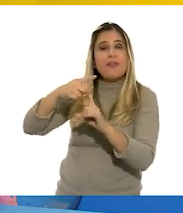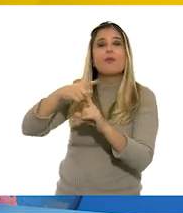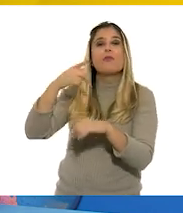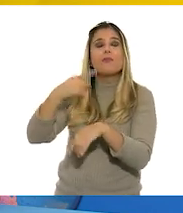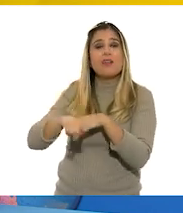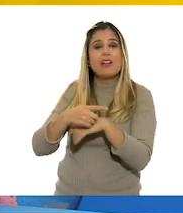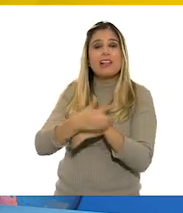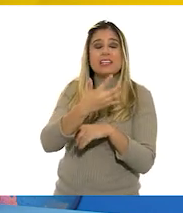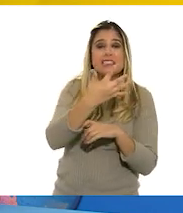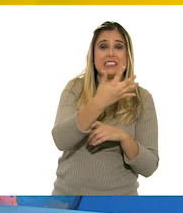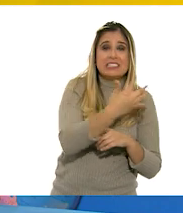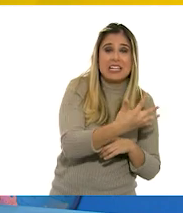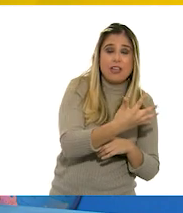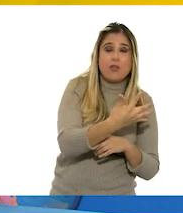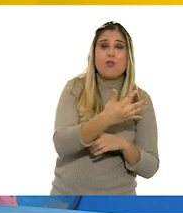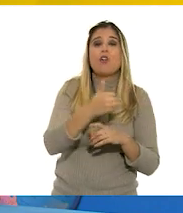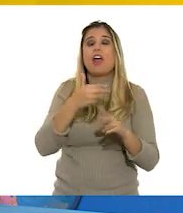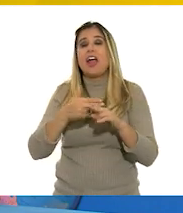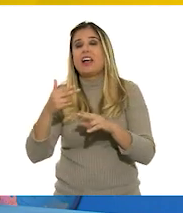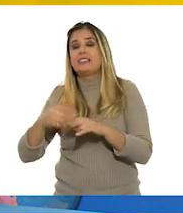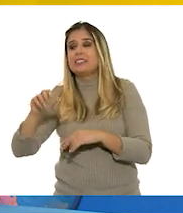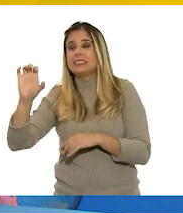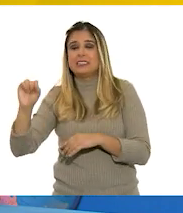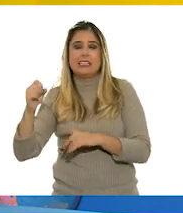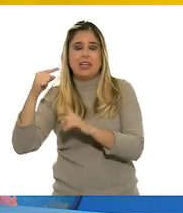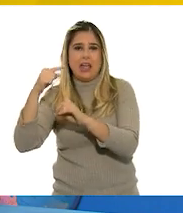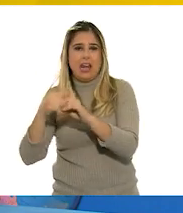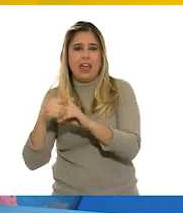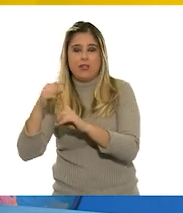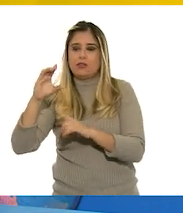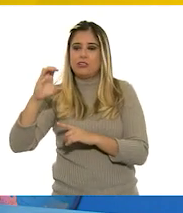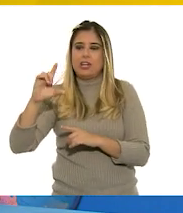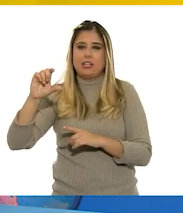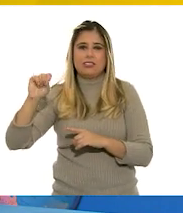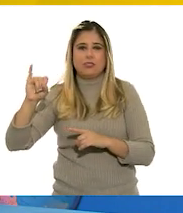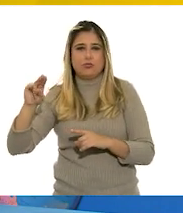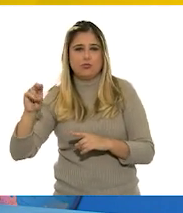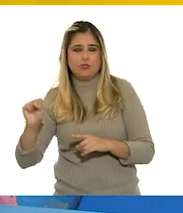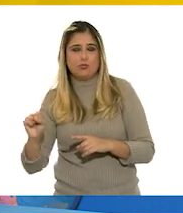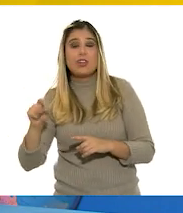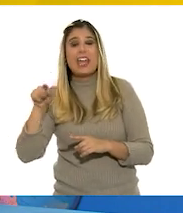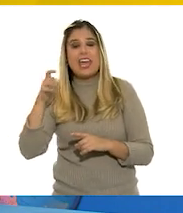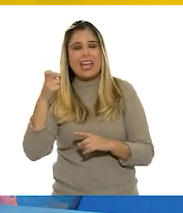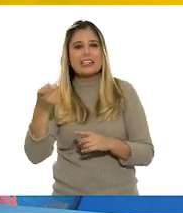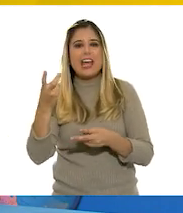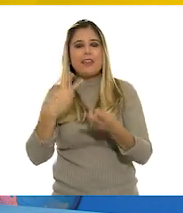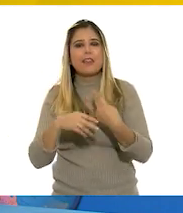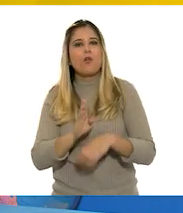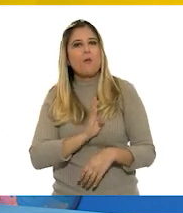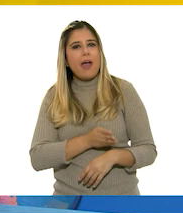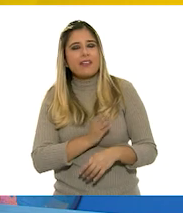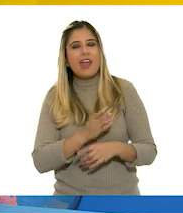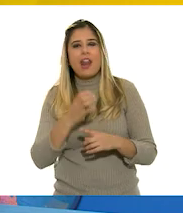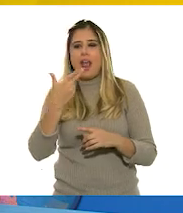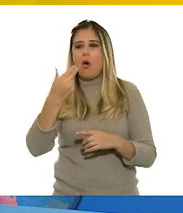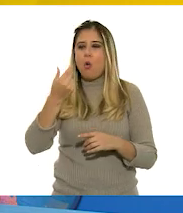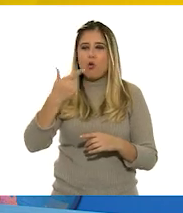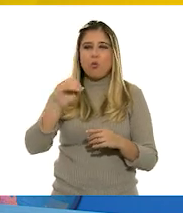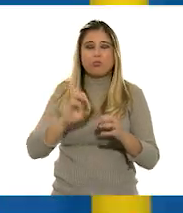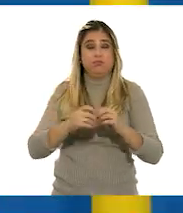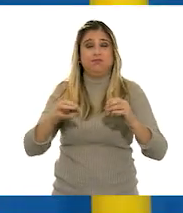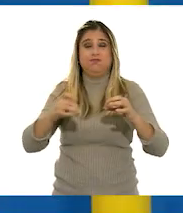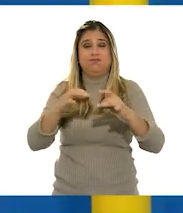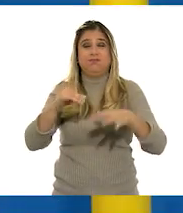que es de los 5 grados Celsius hasta los 60 grados Celsius, porque es donde los microorganismos pueden crecer rápidamente en los